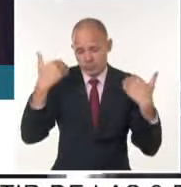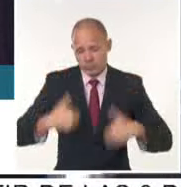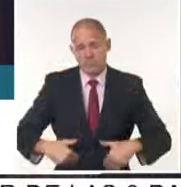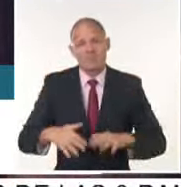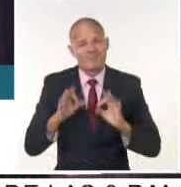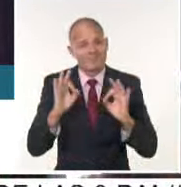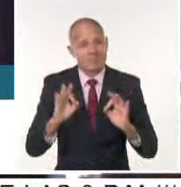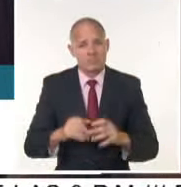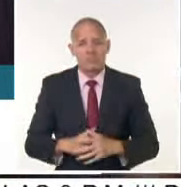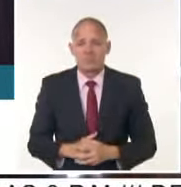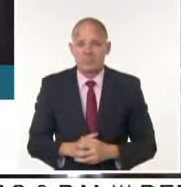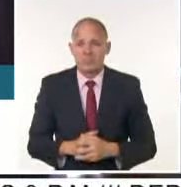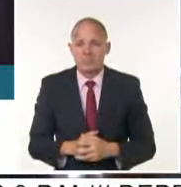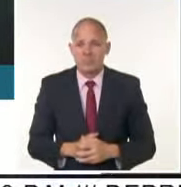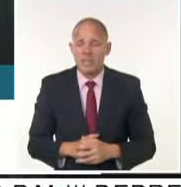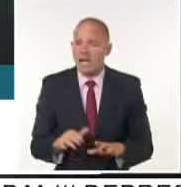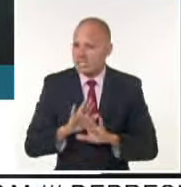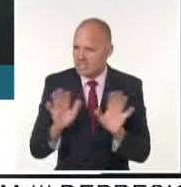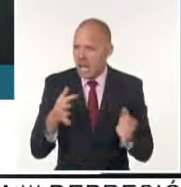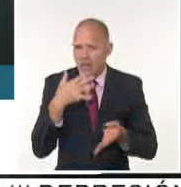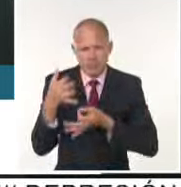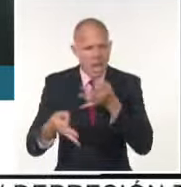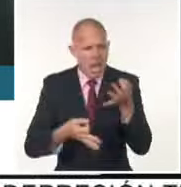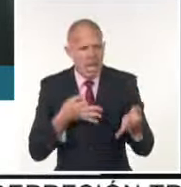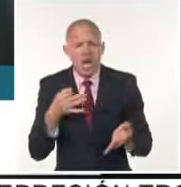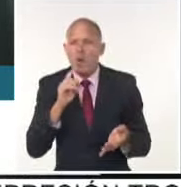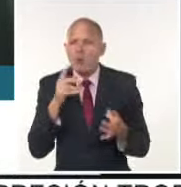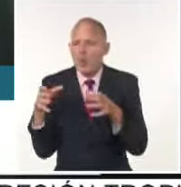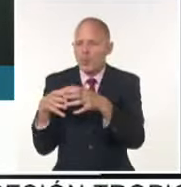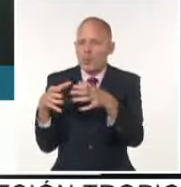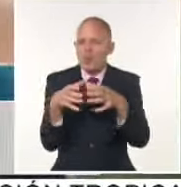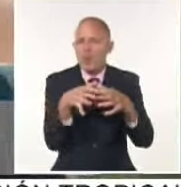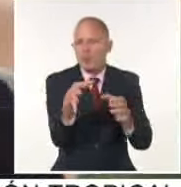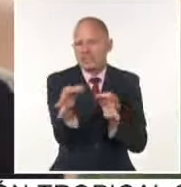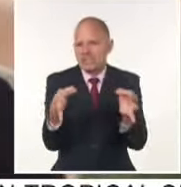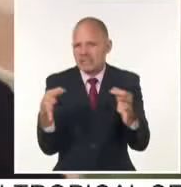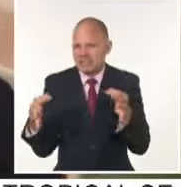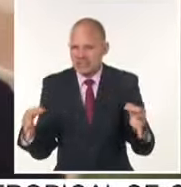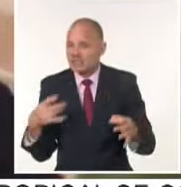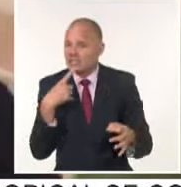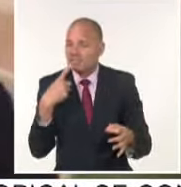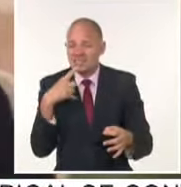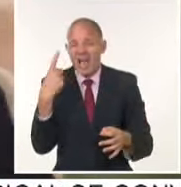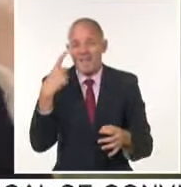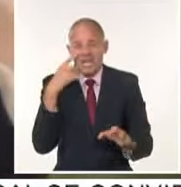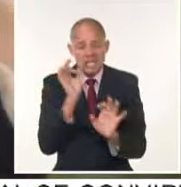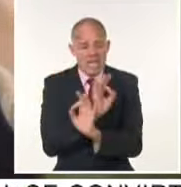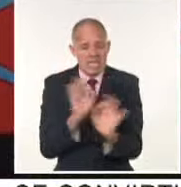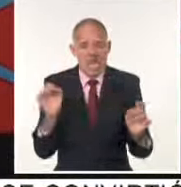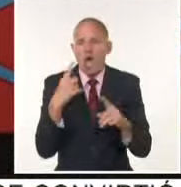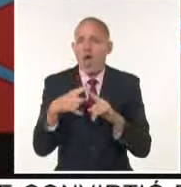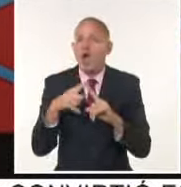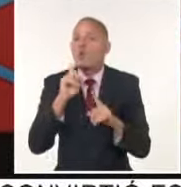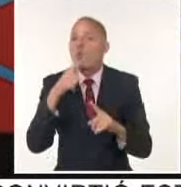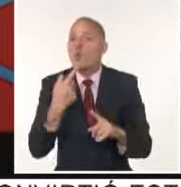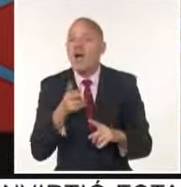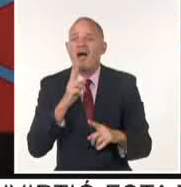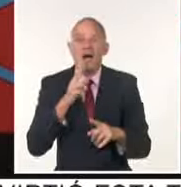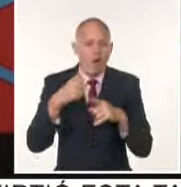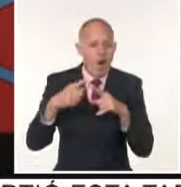importante en su intercambio con los consejos de defensa municipales llamó a limpiar los pozos de infiltración en